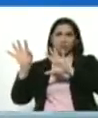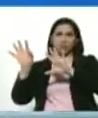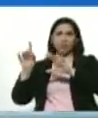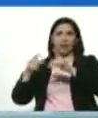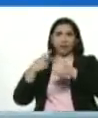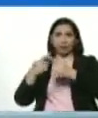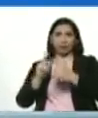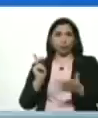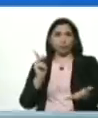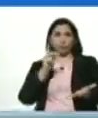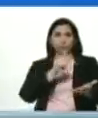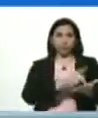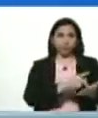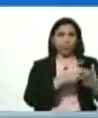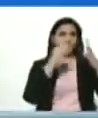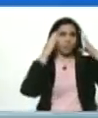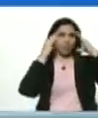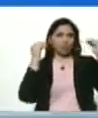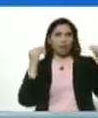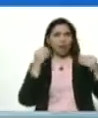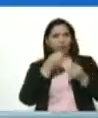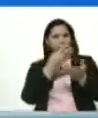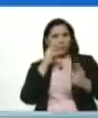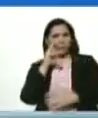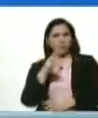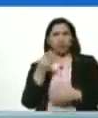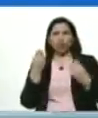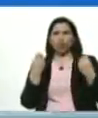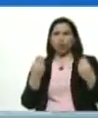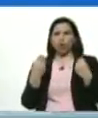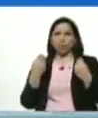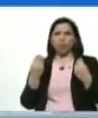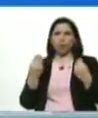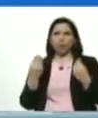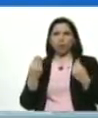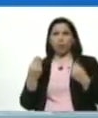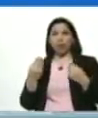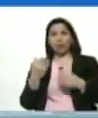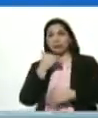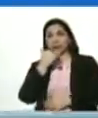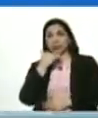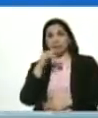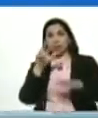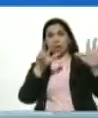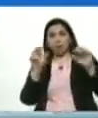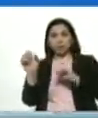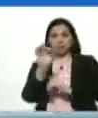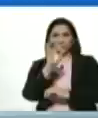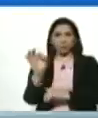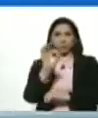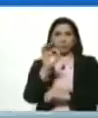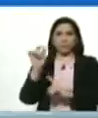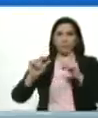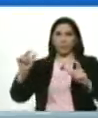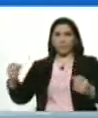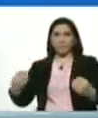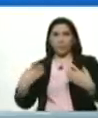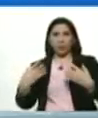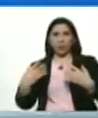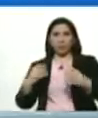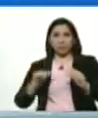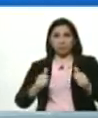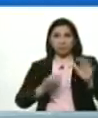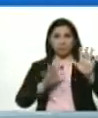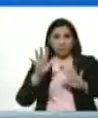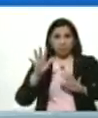y ustedes han visto como prácticamente se ha convertido casi el 80% de los casos desde el 15 de mayo